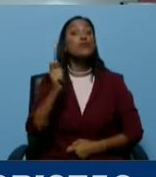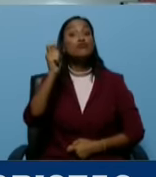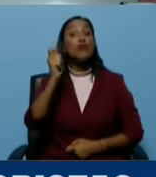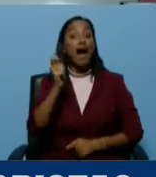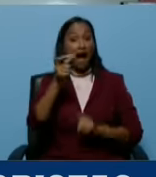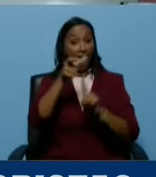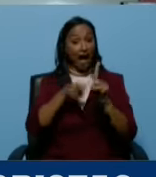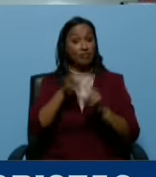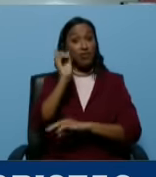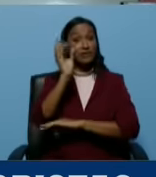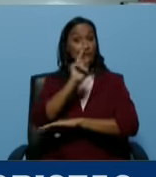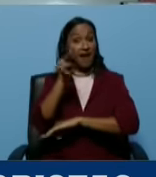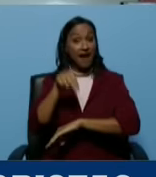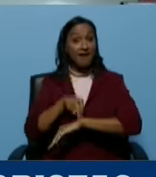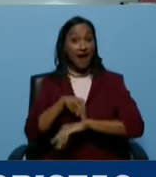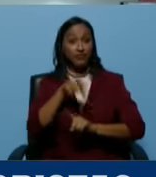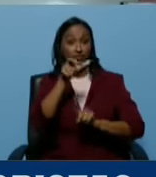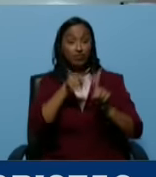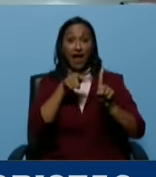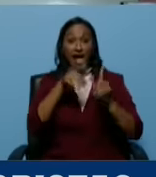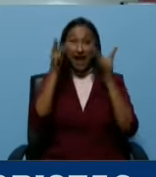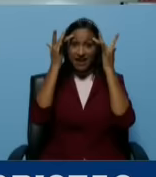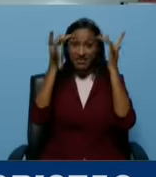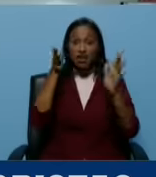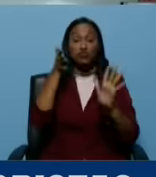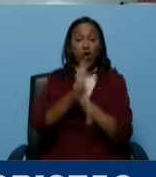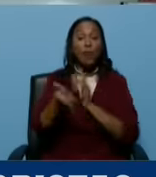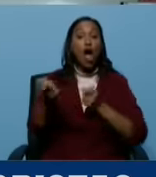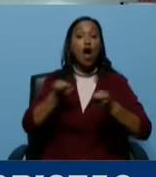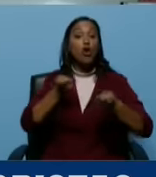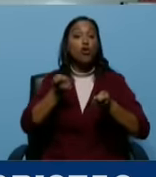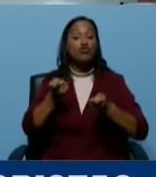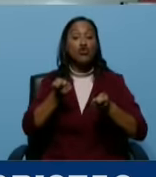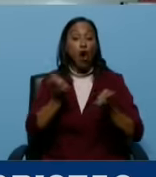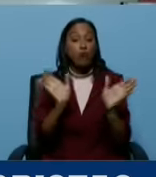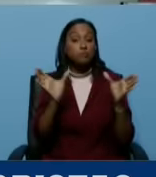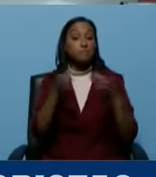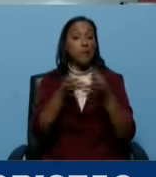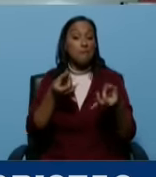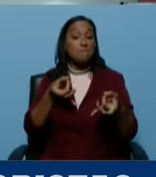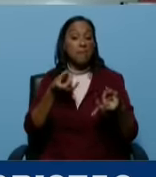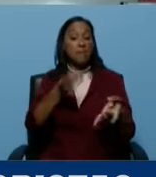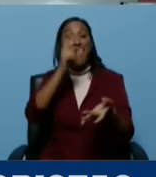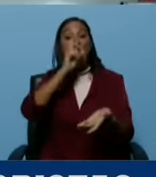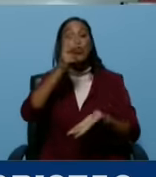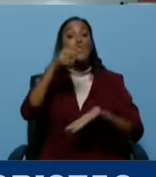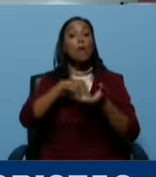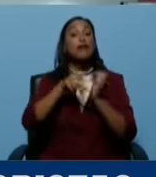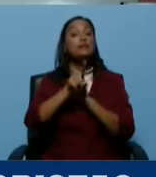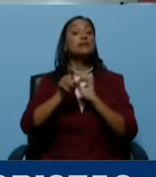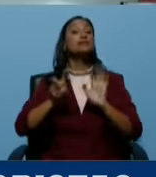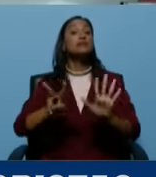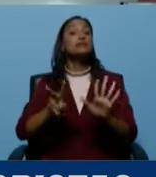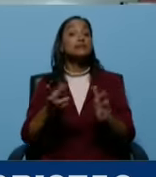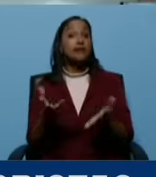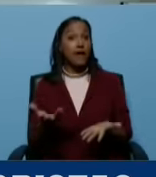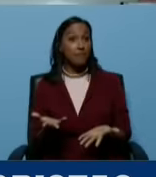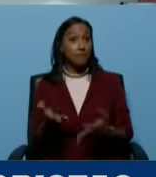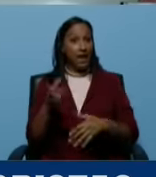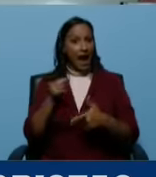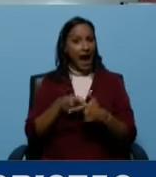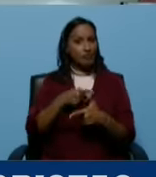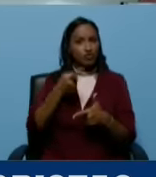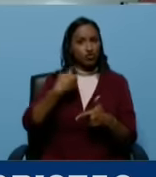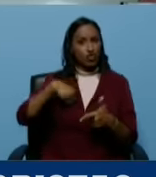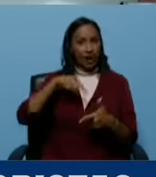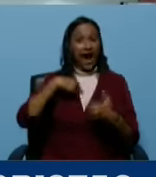andanada violenta del embrión de guerra civil del año 2017. Yo he dicho que si no hubiera estado este Ministerio Público